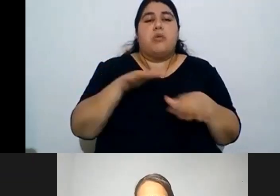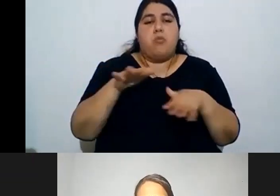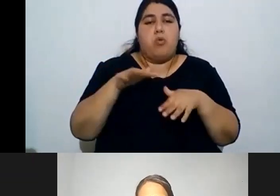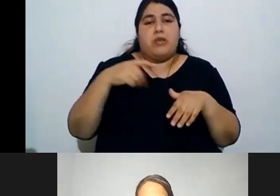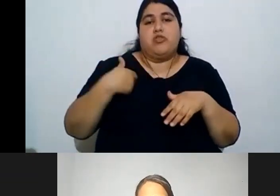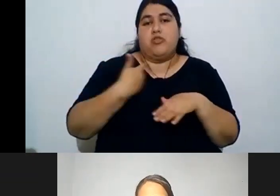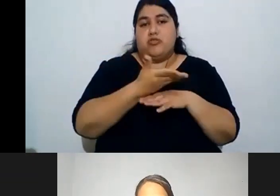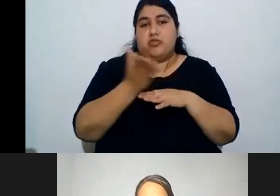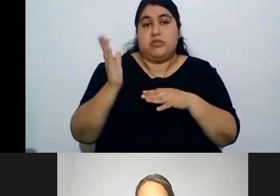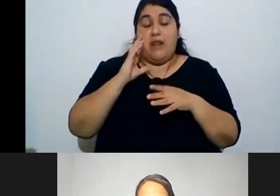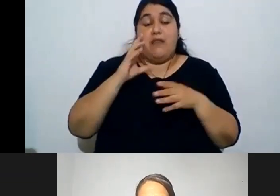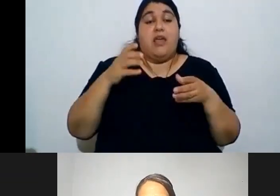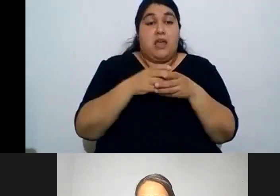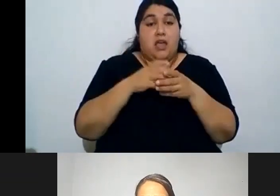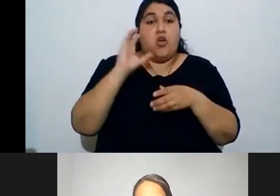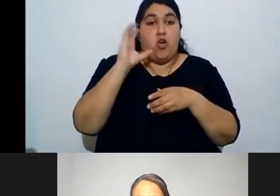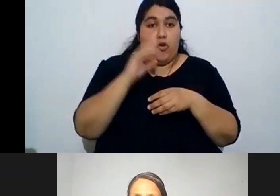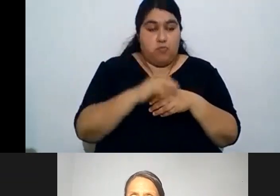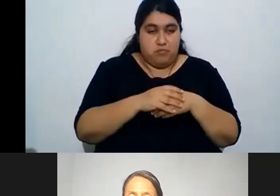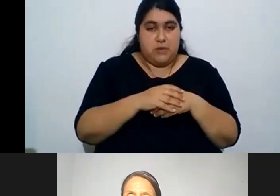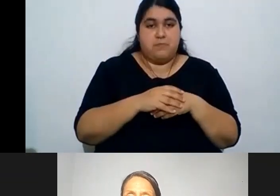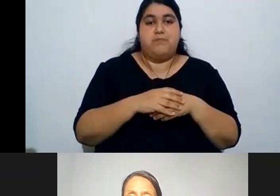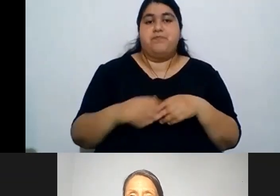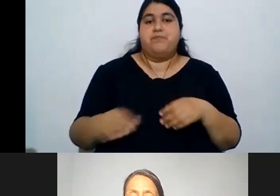Discapacidad Colombia en conexión con Claxo.